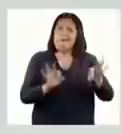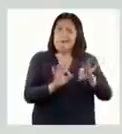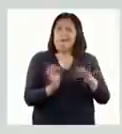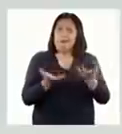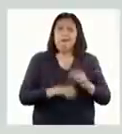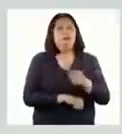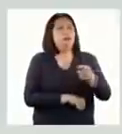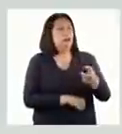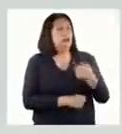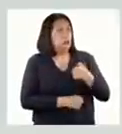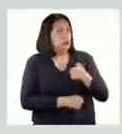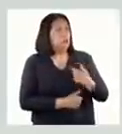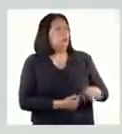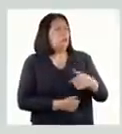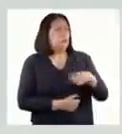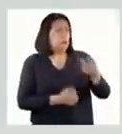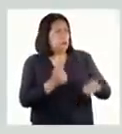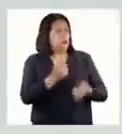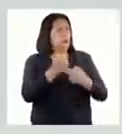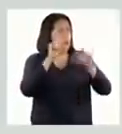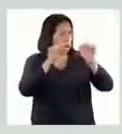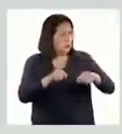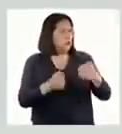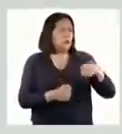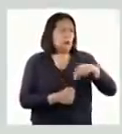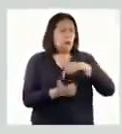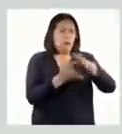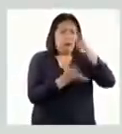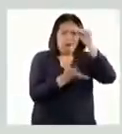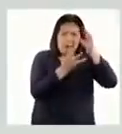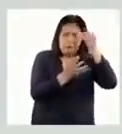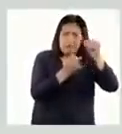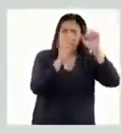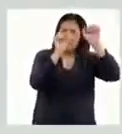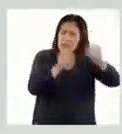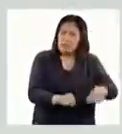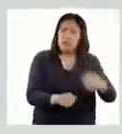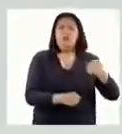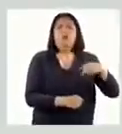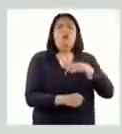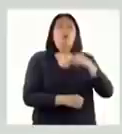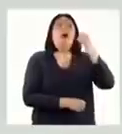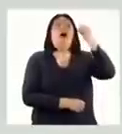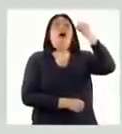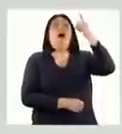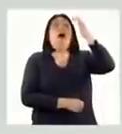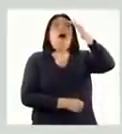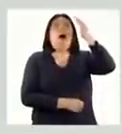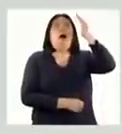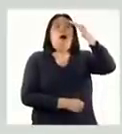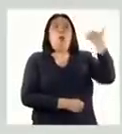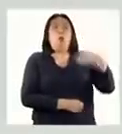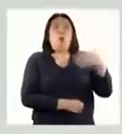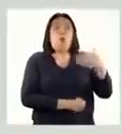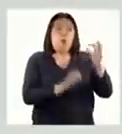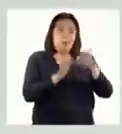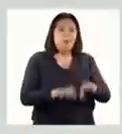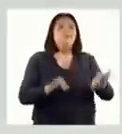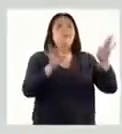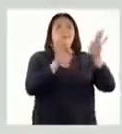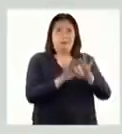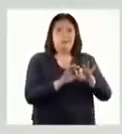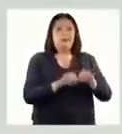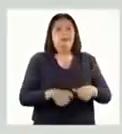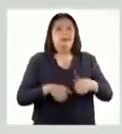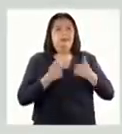interesante. Y estoy seguro de que con lo que aprendamos seremos más conscientes de la importancia de